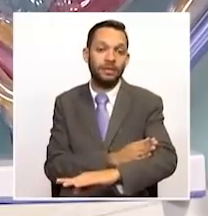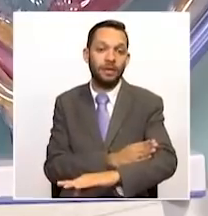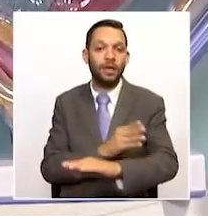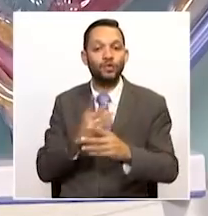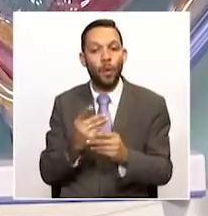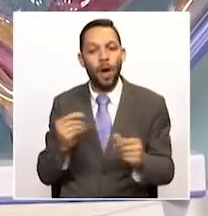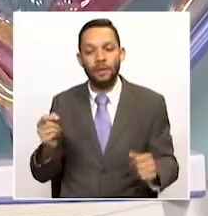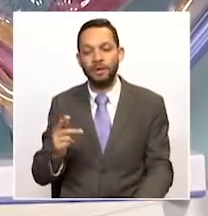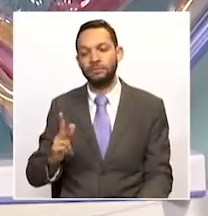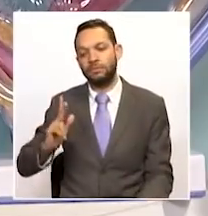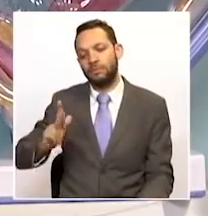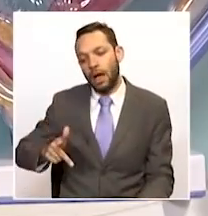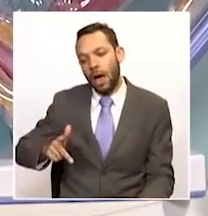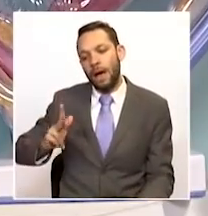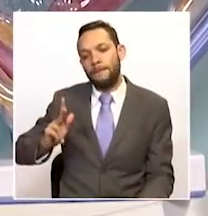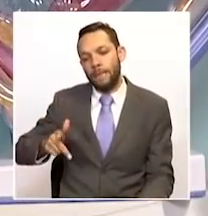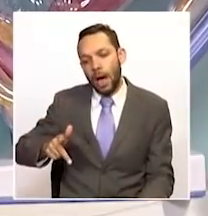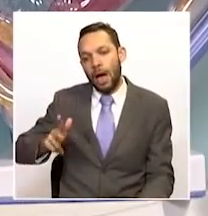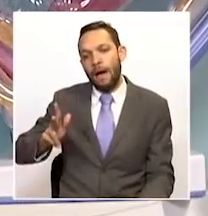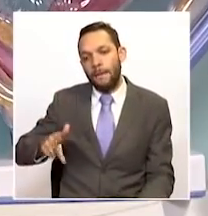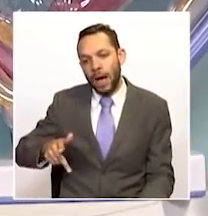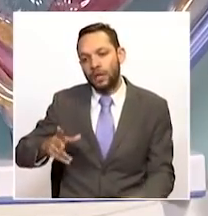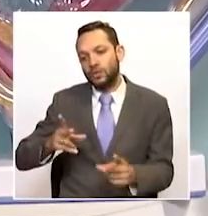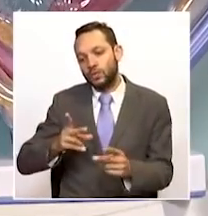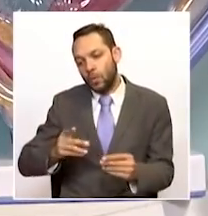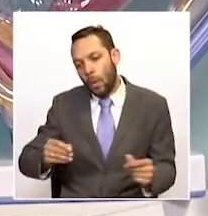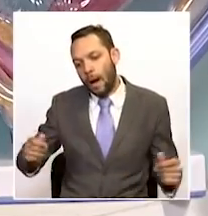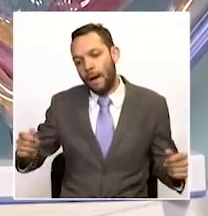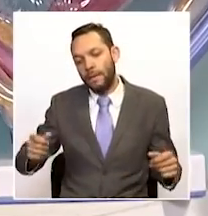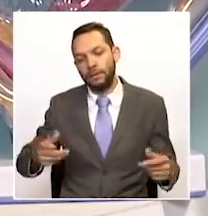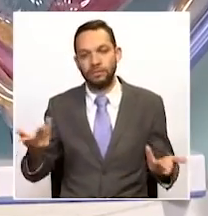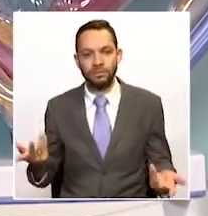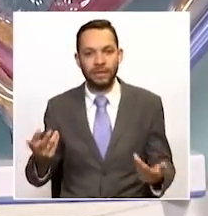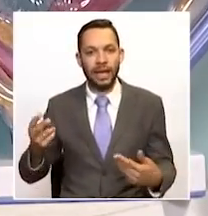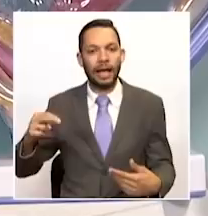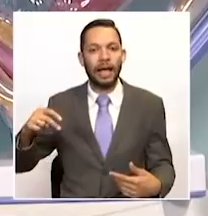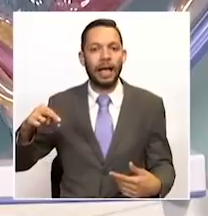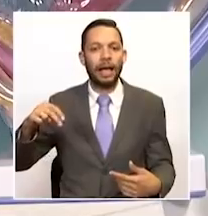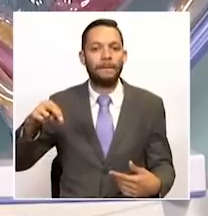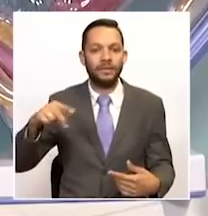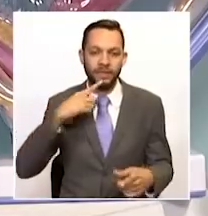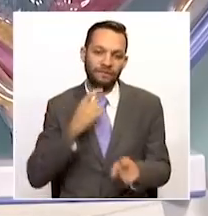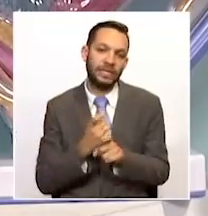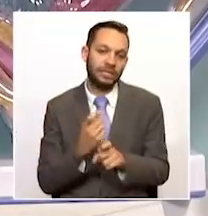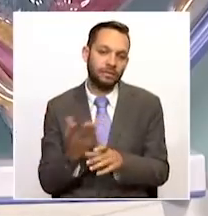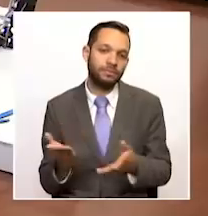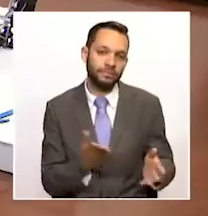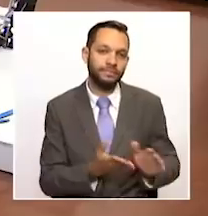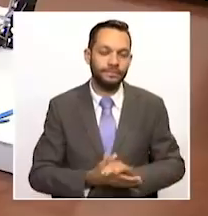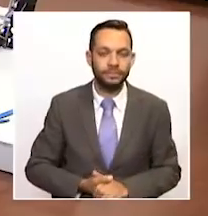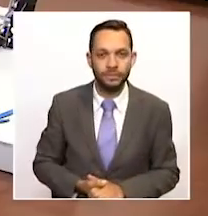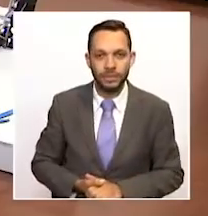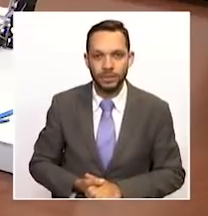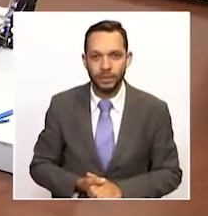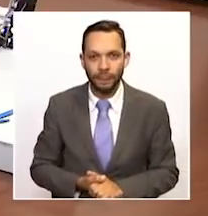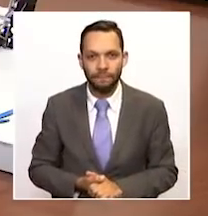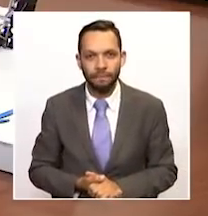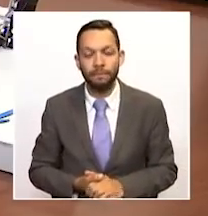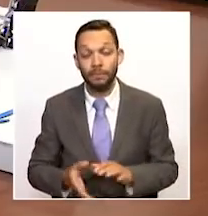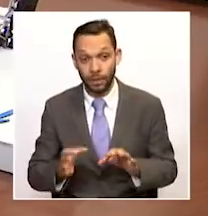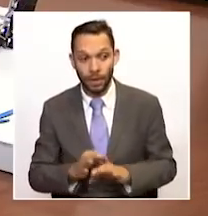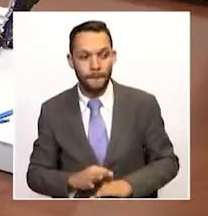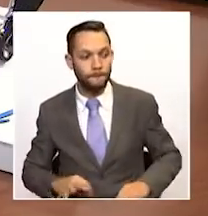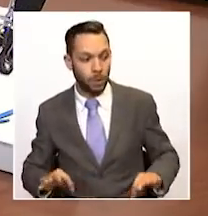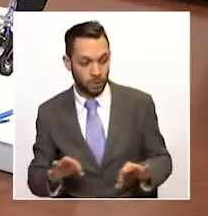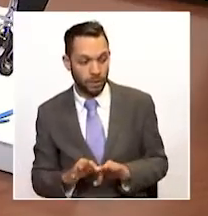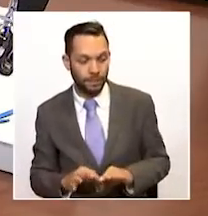al cuarto piso porque pues era muy desgastante entonces básicamente se fue como el proceso de diagnóstico bien importante